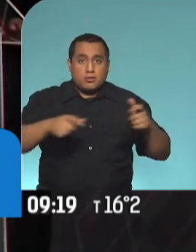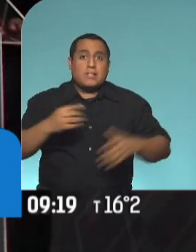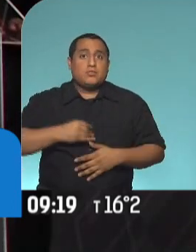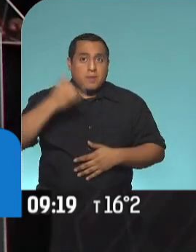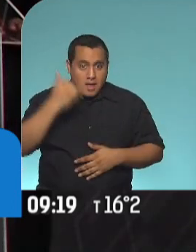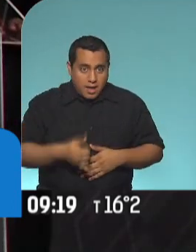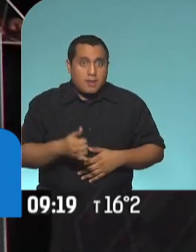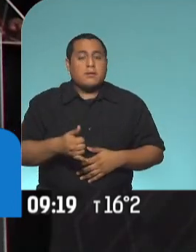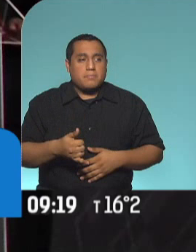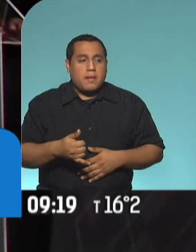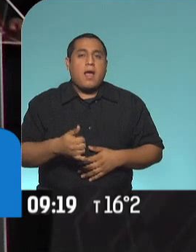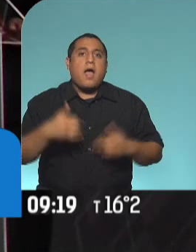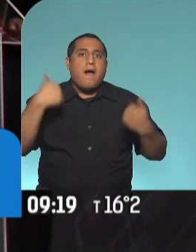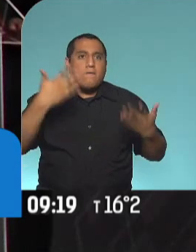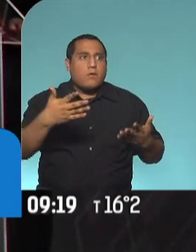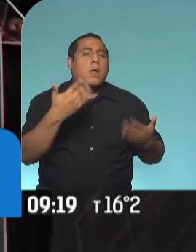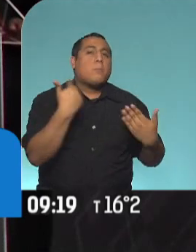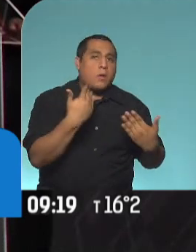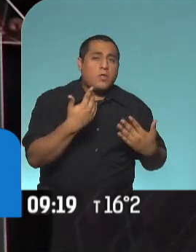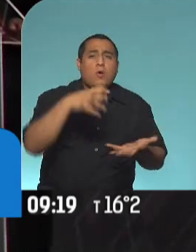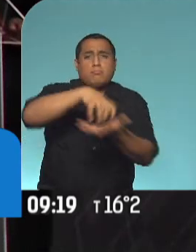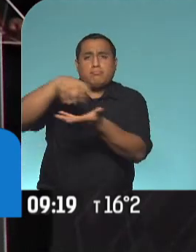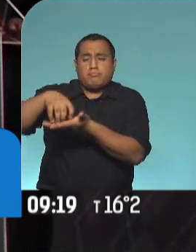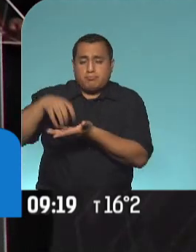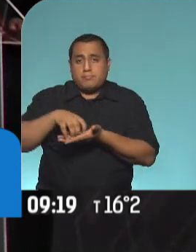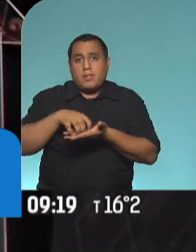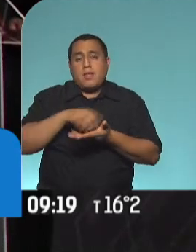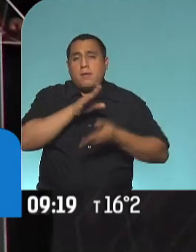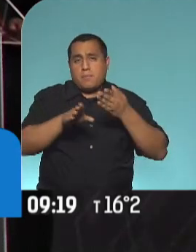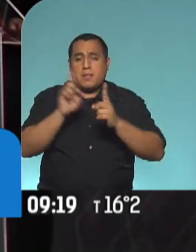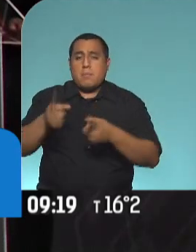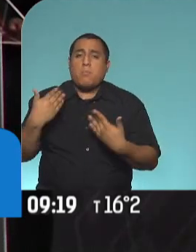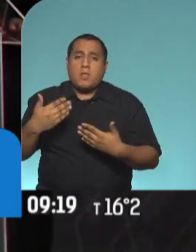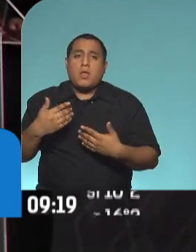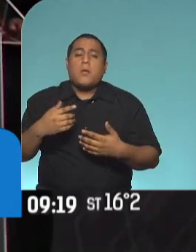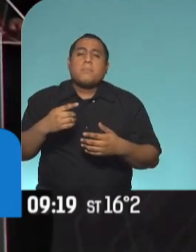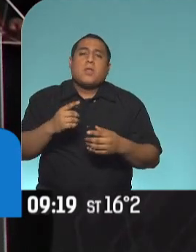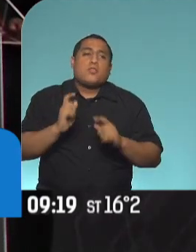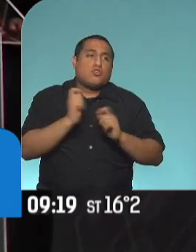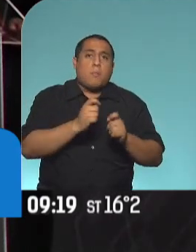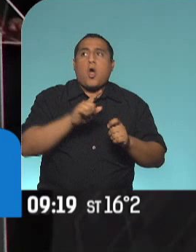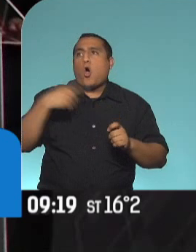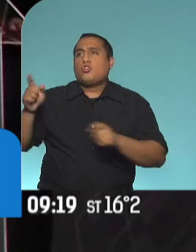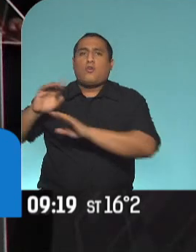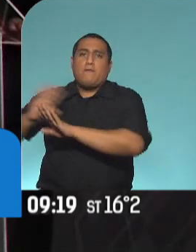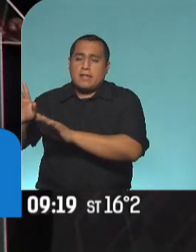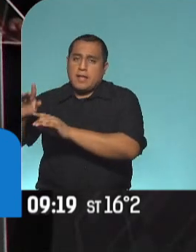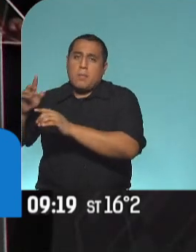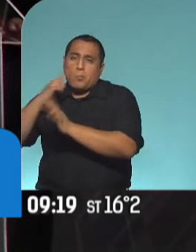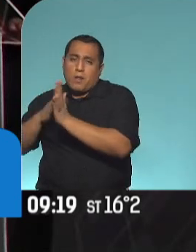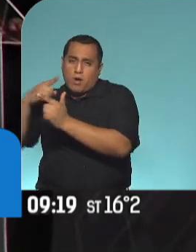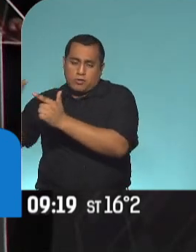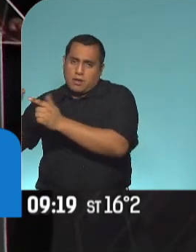sintomáticas en trabajo de campo y en consultorios febriles, no reemplaza los otros métodos de testeo, sino que lo complementa. También el ministro de La